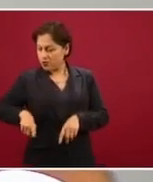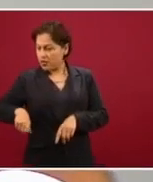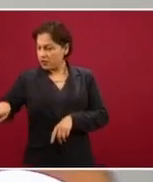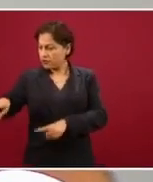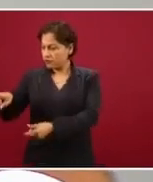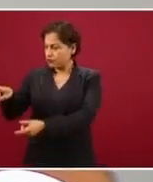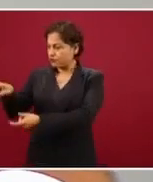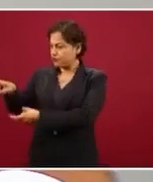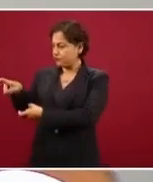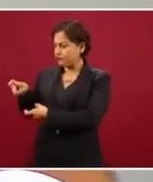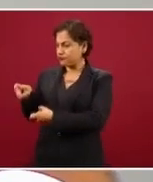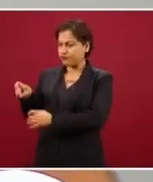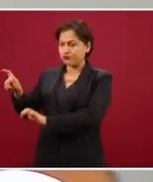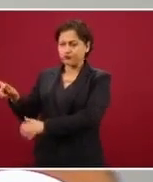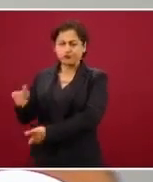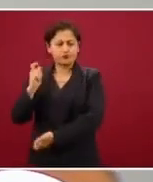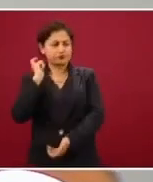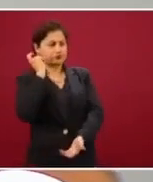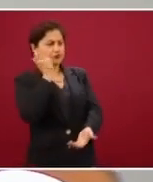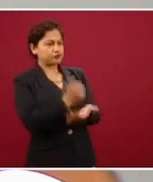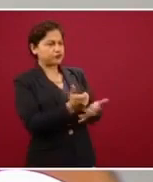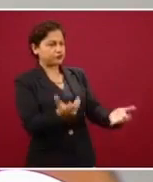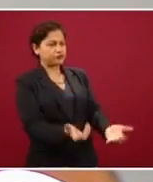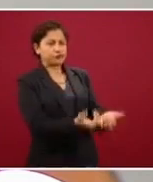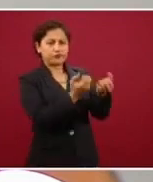pueblo, lo rescate,